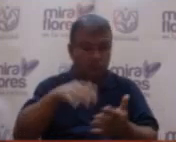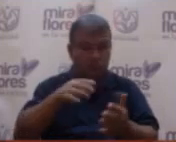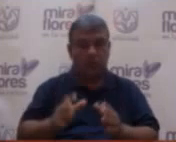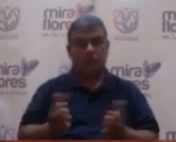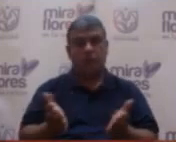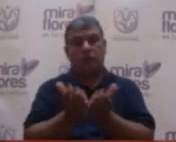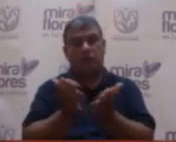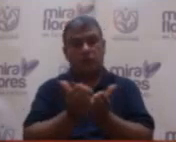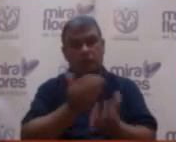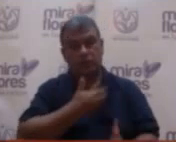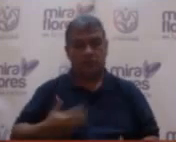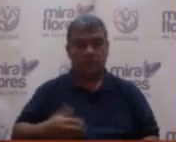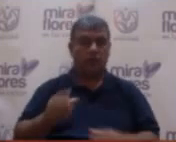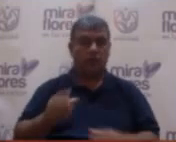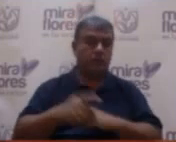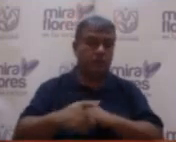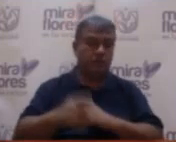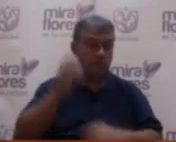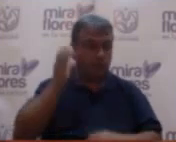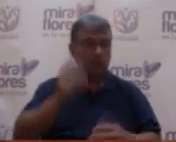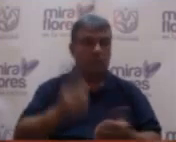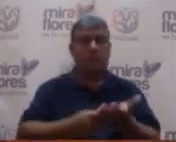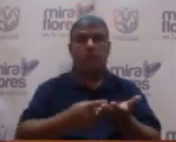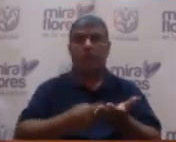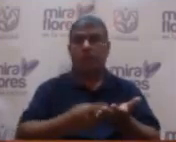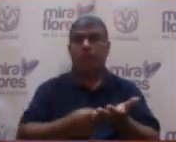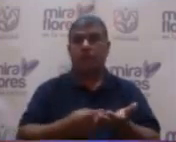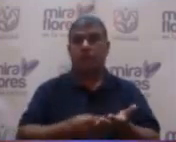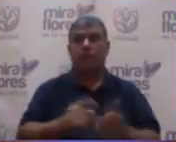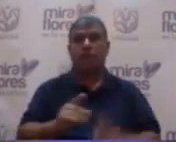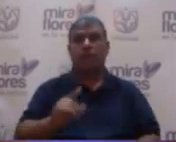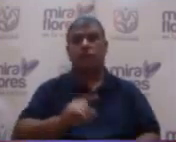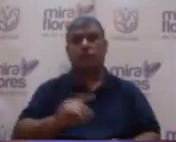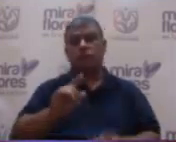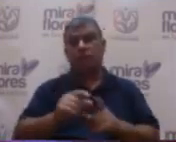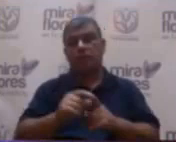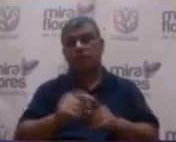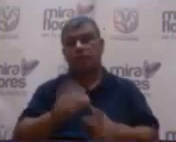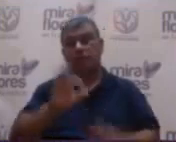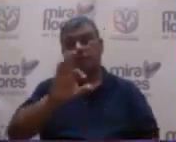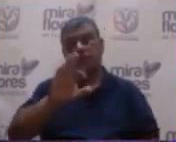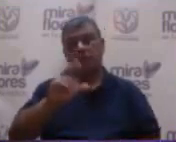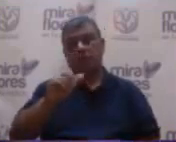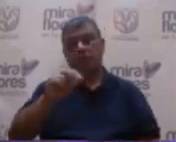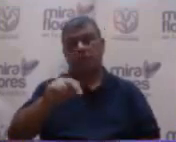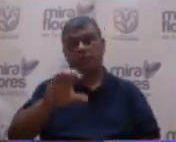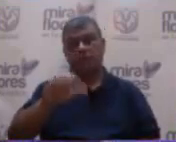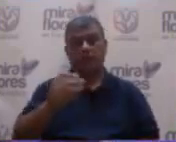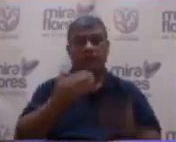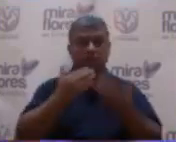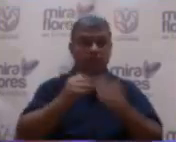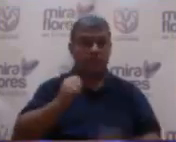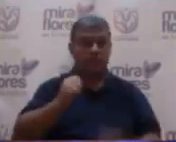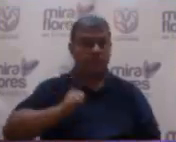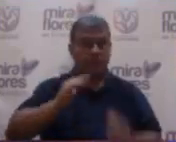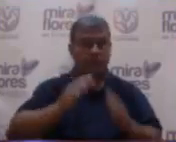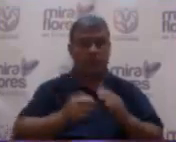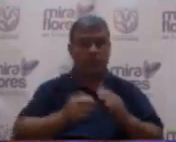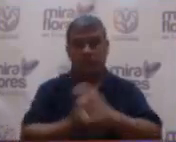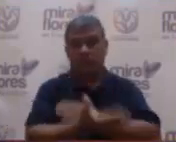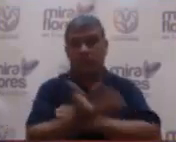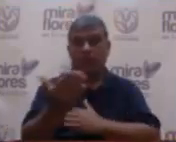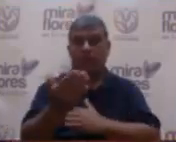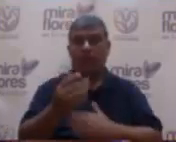de Miraflores. Al debate, sí. Le damos el uso de la palabra a la señora Franca Rey Camino. Gracias, señor alcalde. Buenos